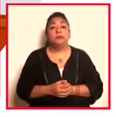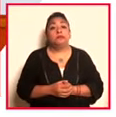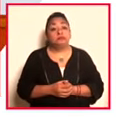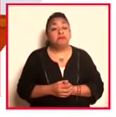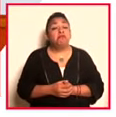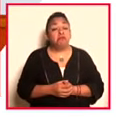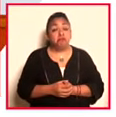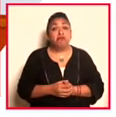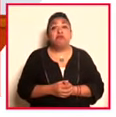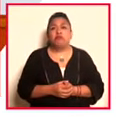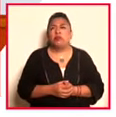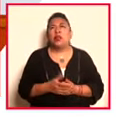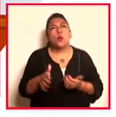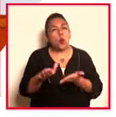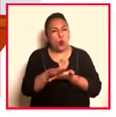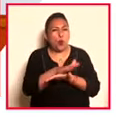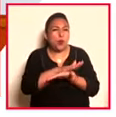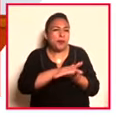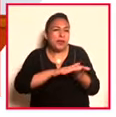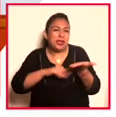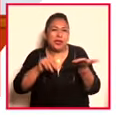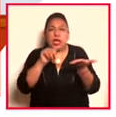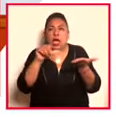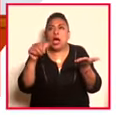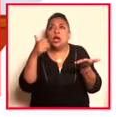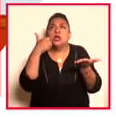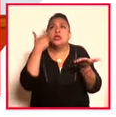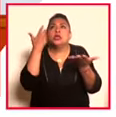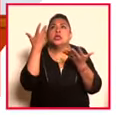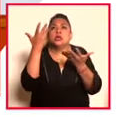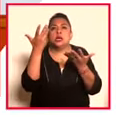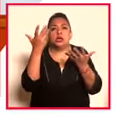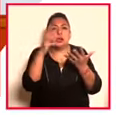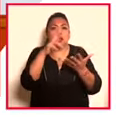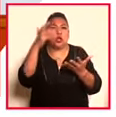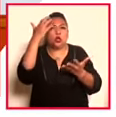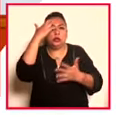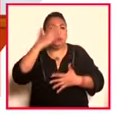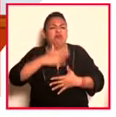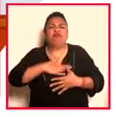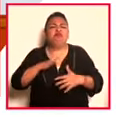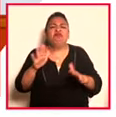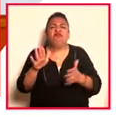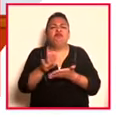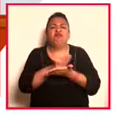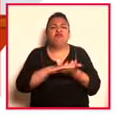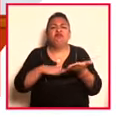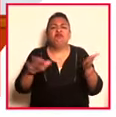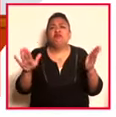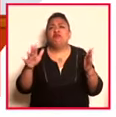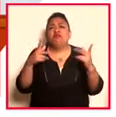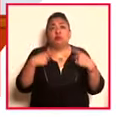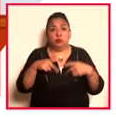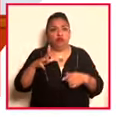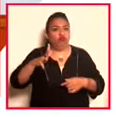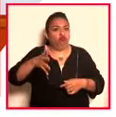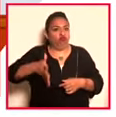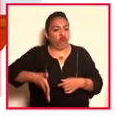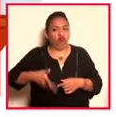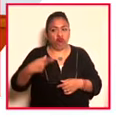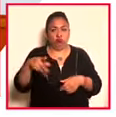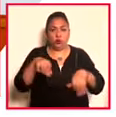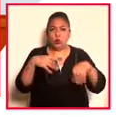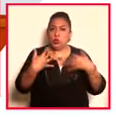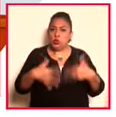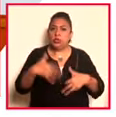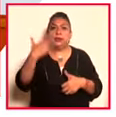bastante modesto en cuanto a sus aspiraciones de reconocimiento, ¿sí? Pero era una persona muy orgullosa de su trabajo, que sabía